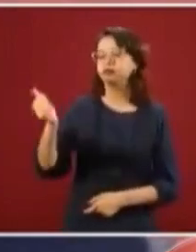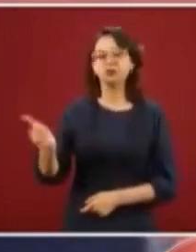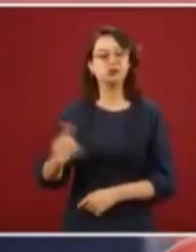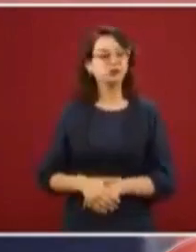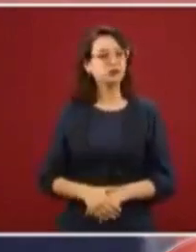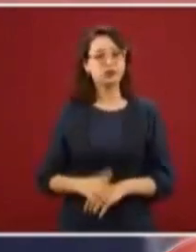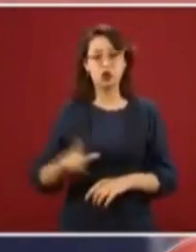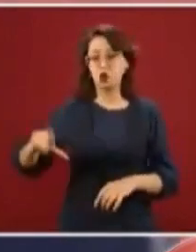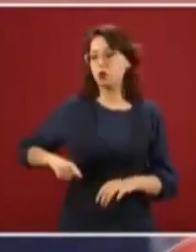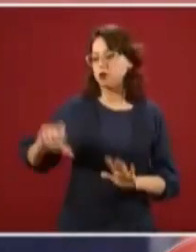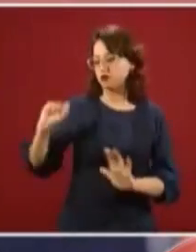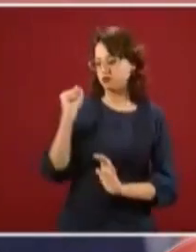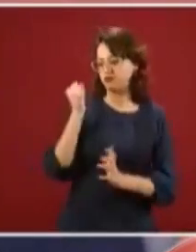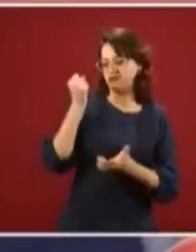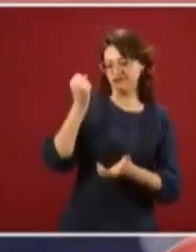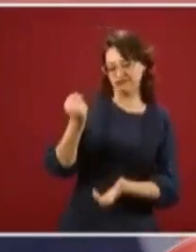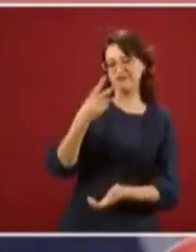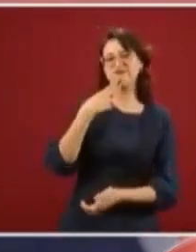presupuesto